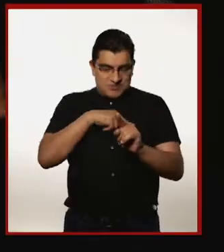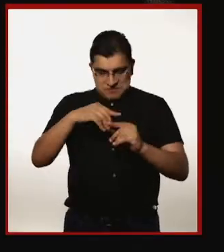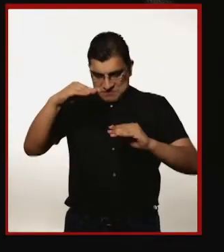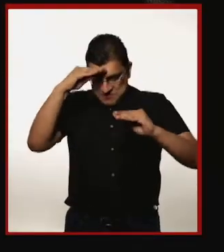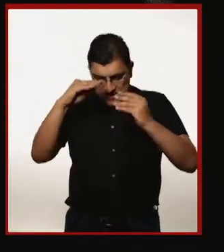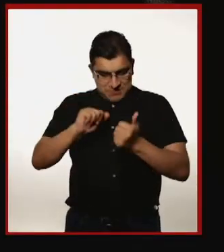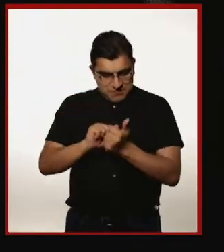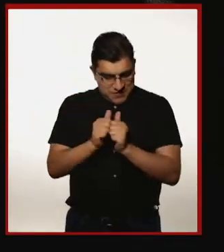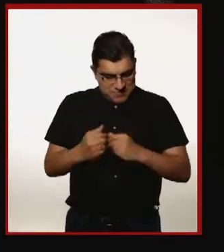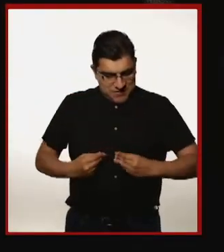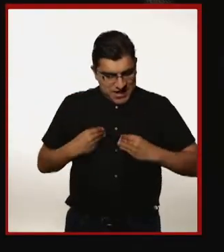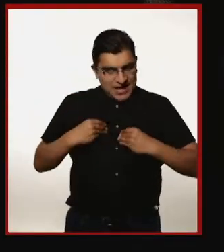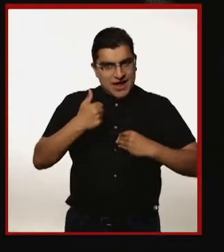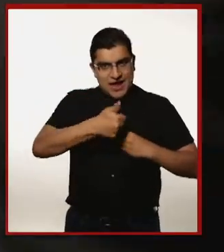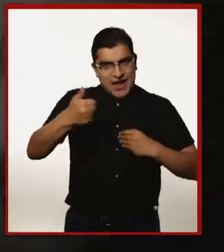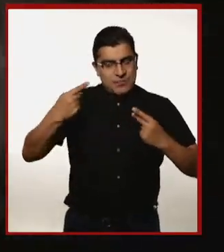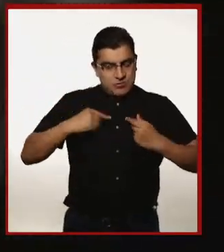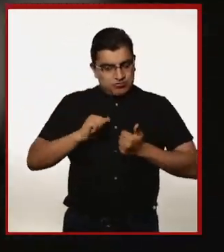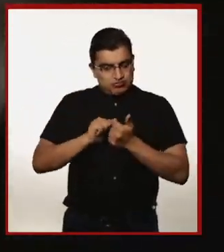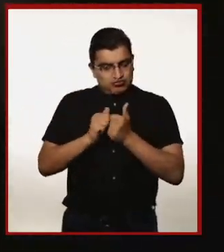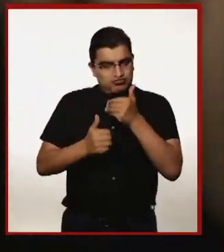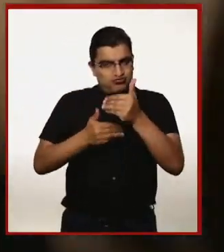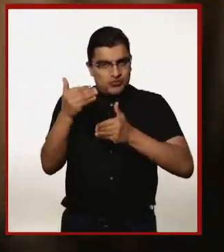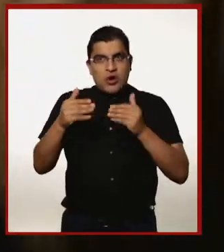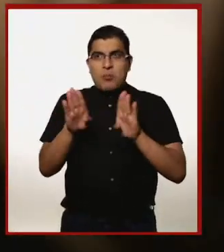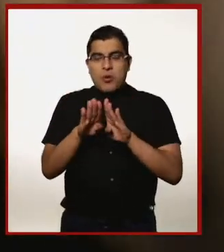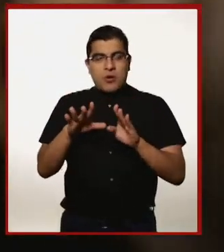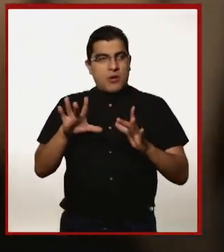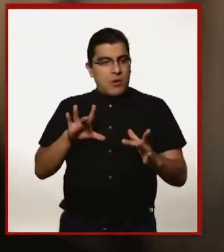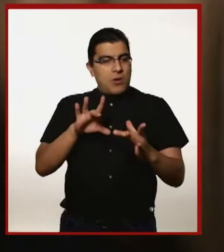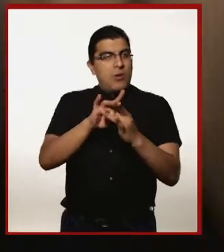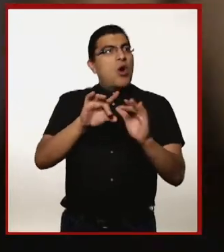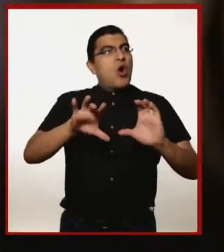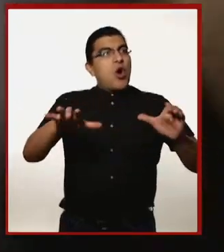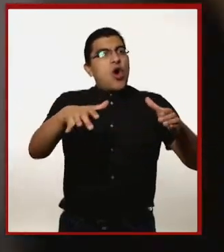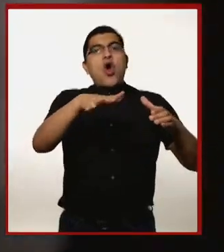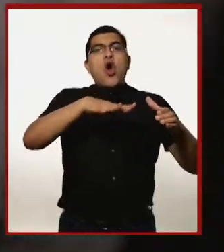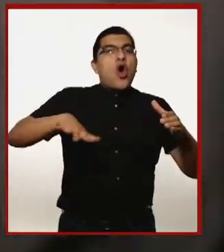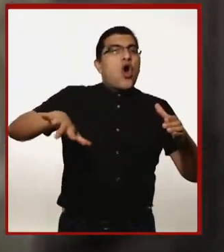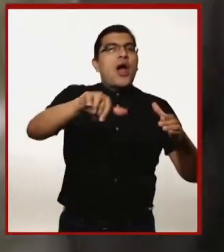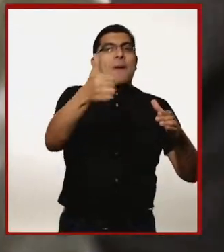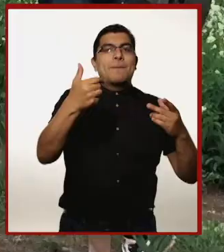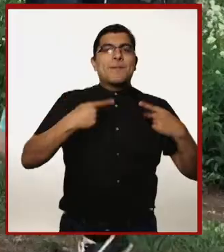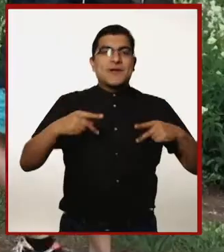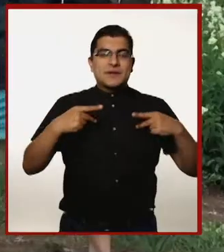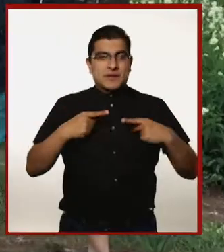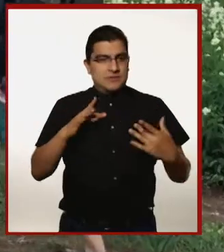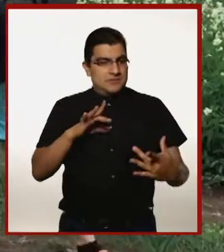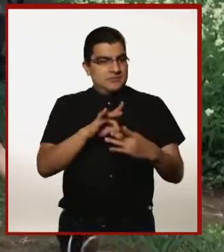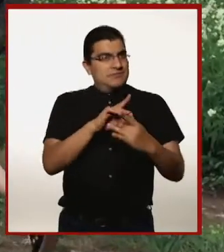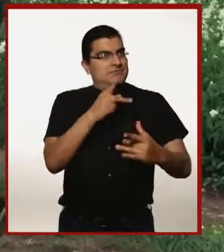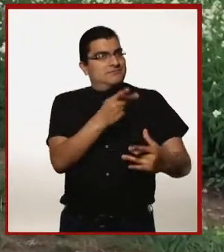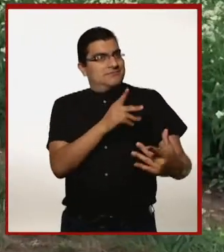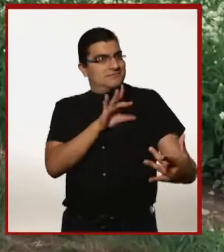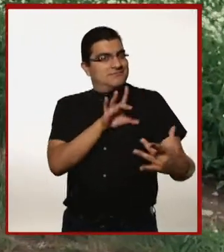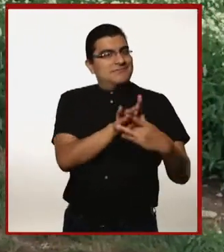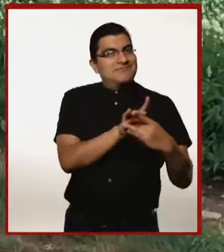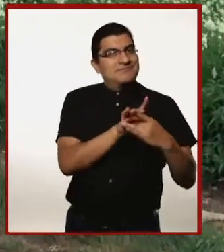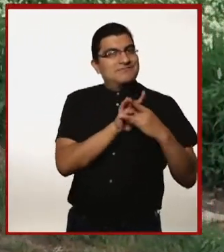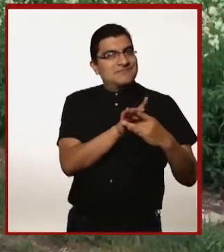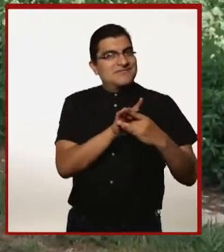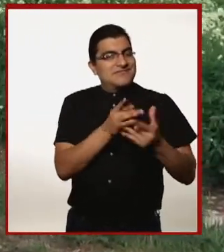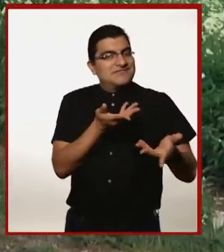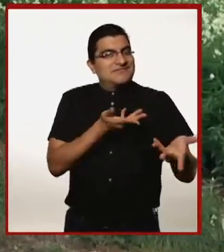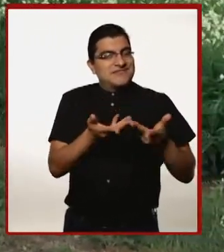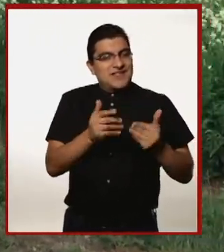nos construimos como personas y nuestro sentido de valía en conjunto con otras personas. Entonces, el sentido de pertenencia nos